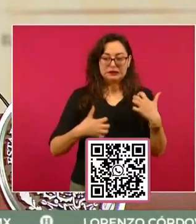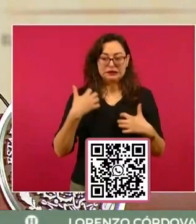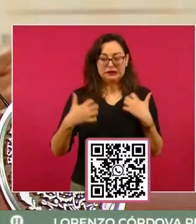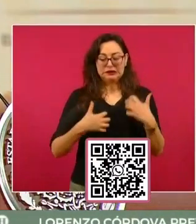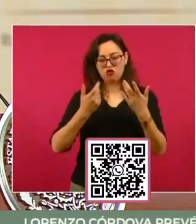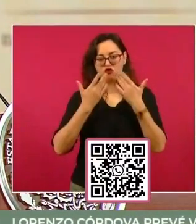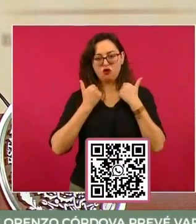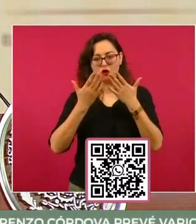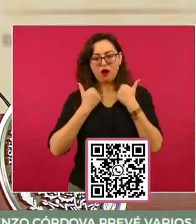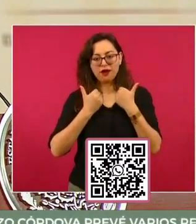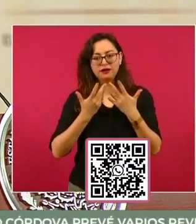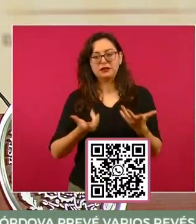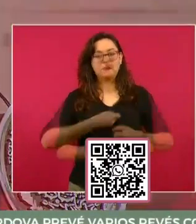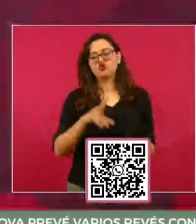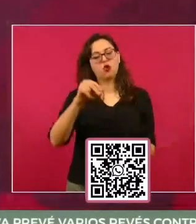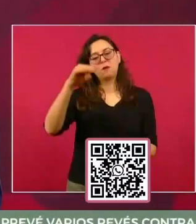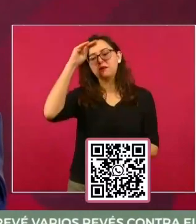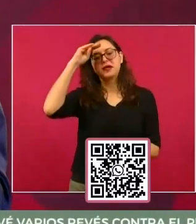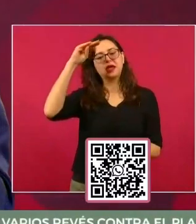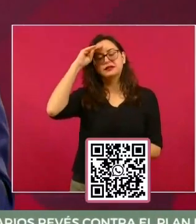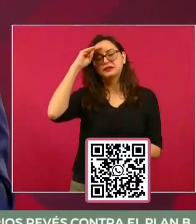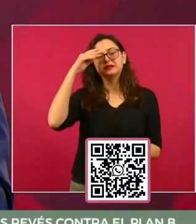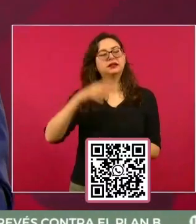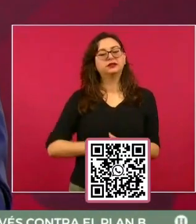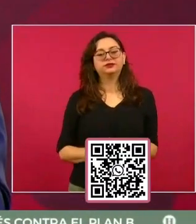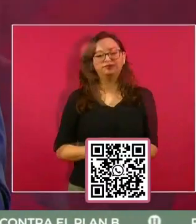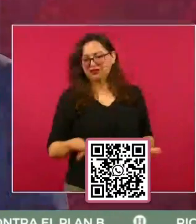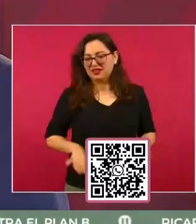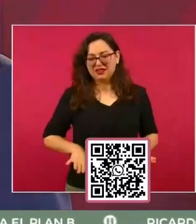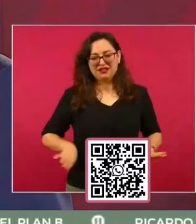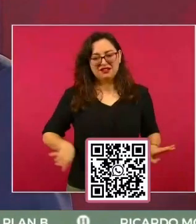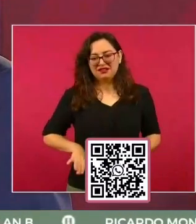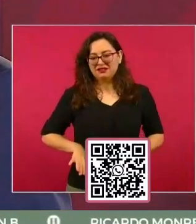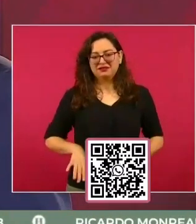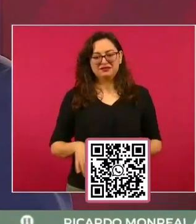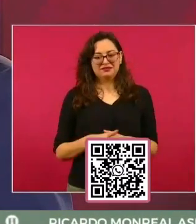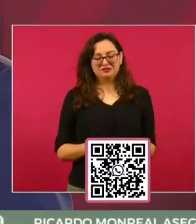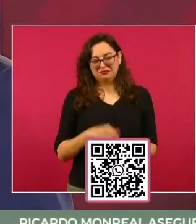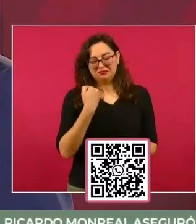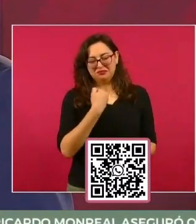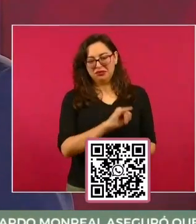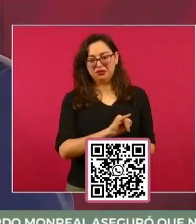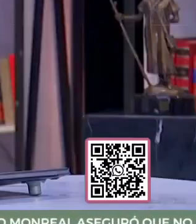mucho desparpajo, declarando cosas, además mostrando el cobre, haciendo el ridículo.